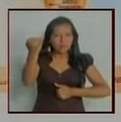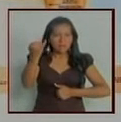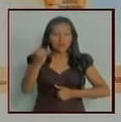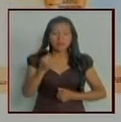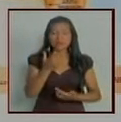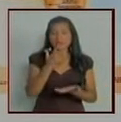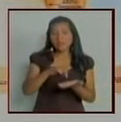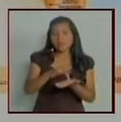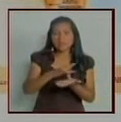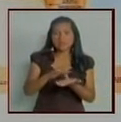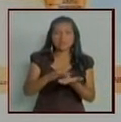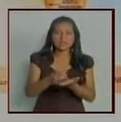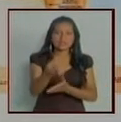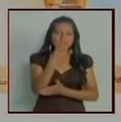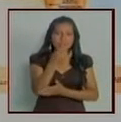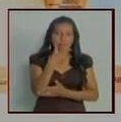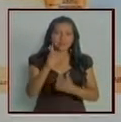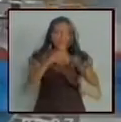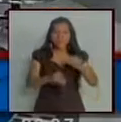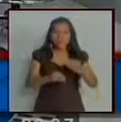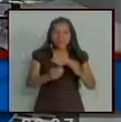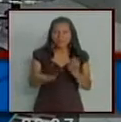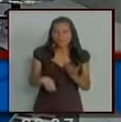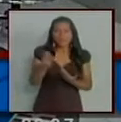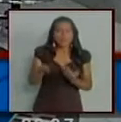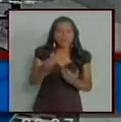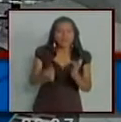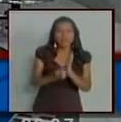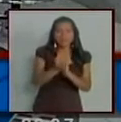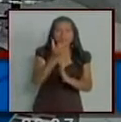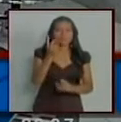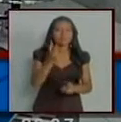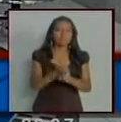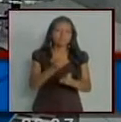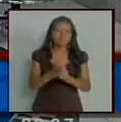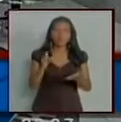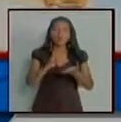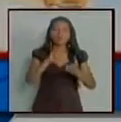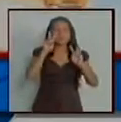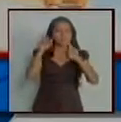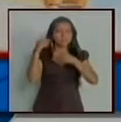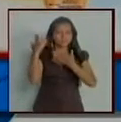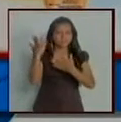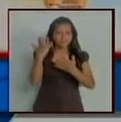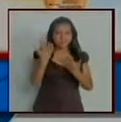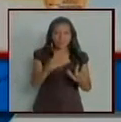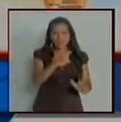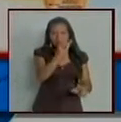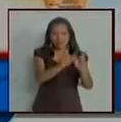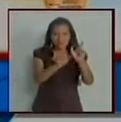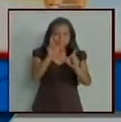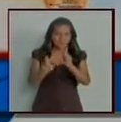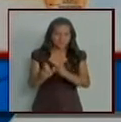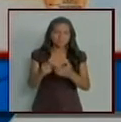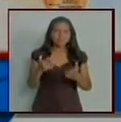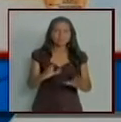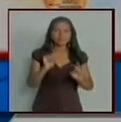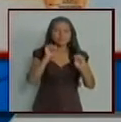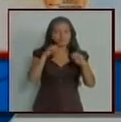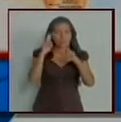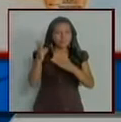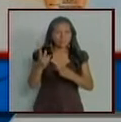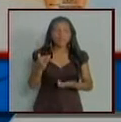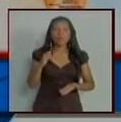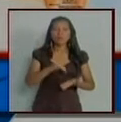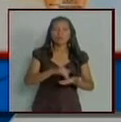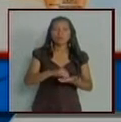que son medicamentos que nos dañan el oído. A ver, vamos a las imágenes nuevamente, por favor, señor productor. Estábamos ahí, ¿verdad? Sí. Vamos